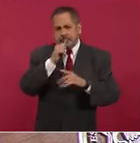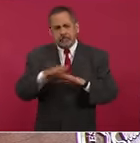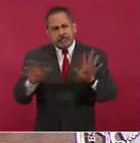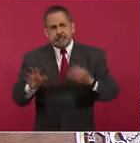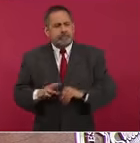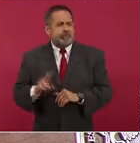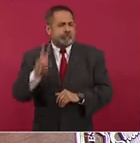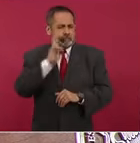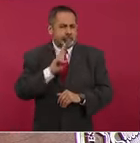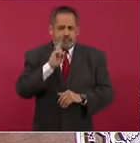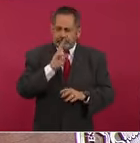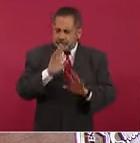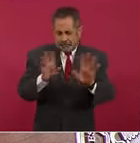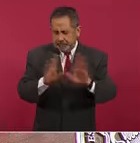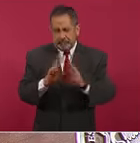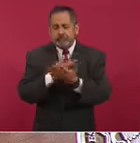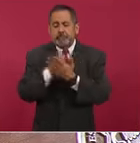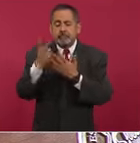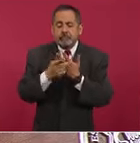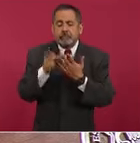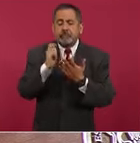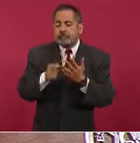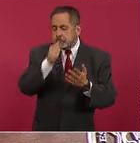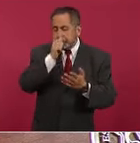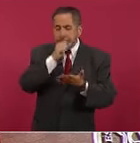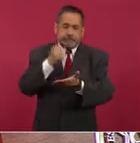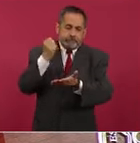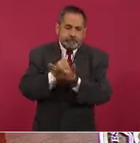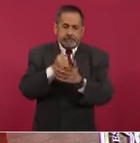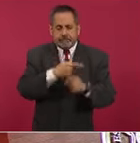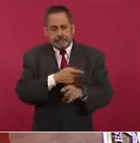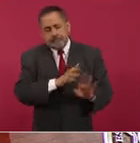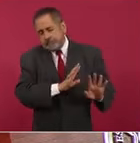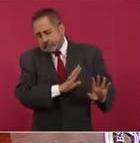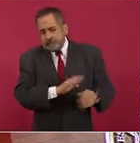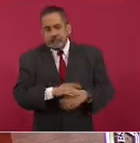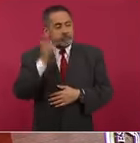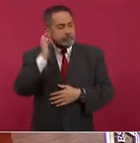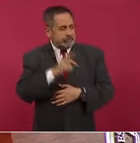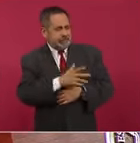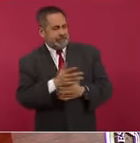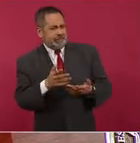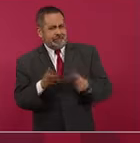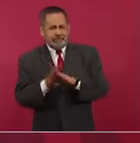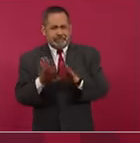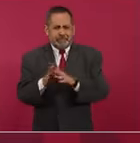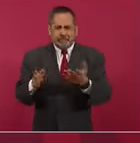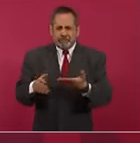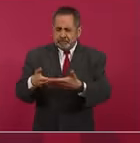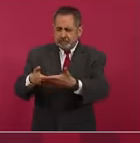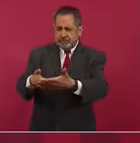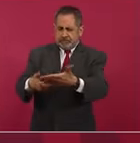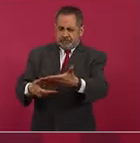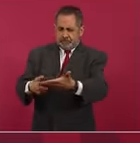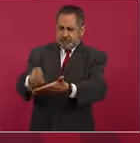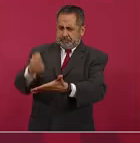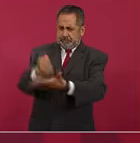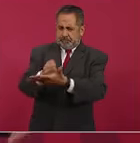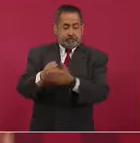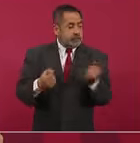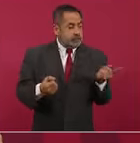Ojalá y pues no prospere, porque ¿cómo va a haber un decreto o